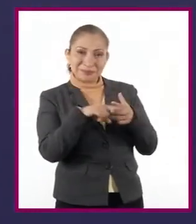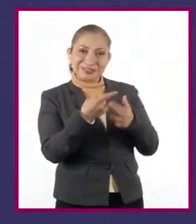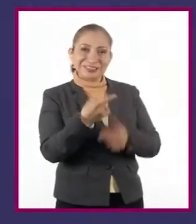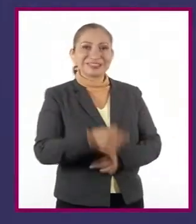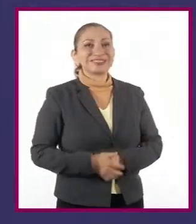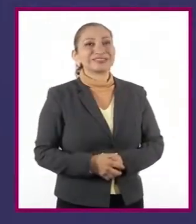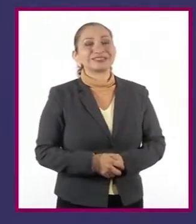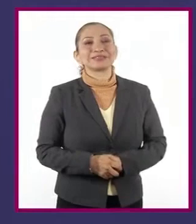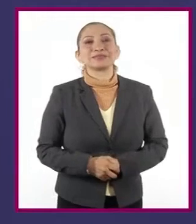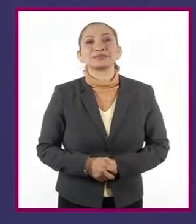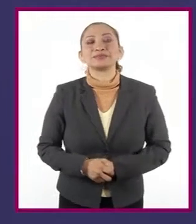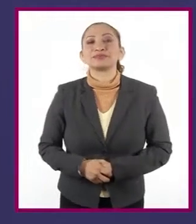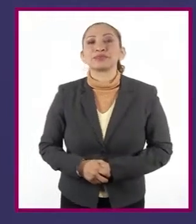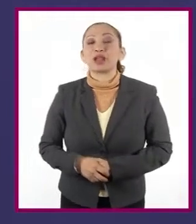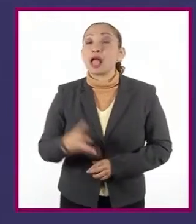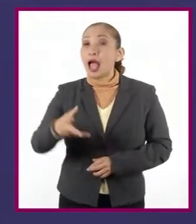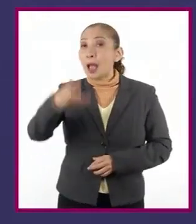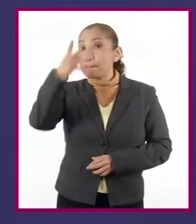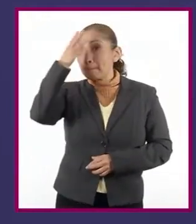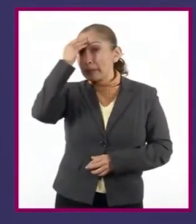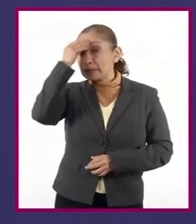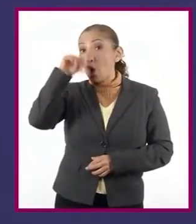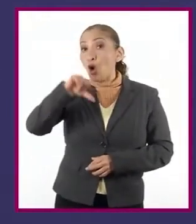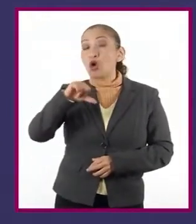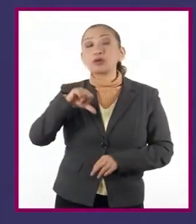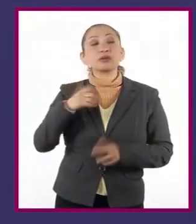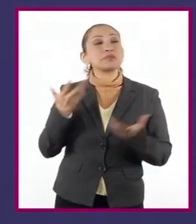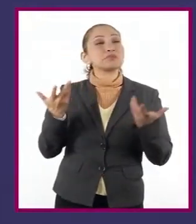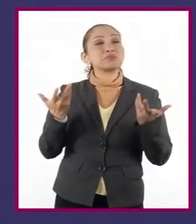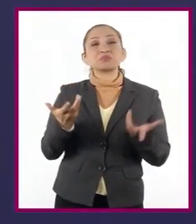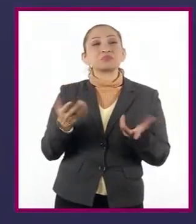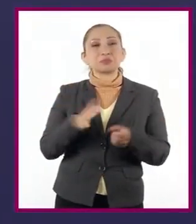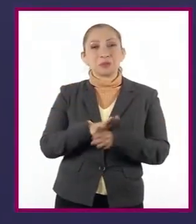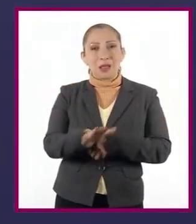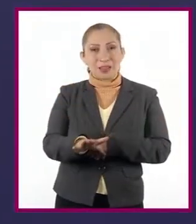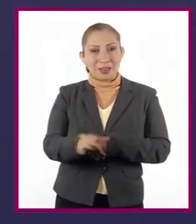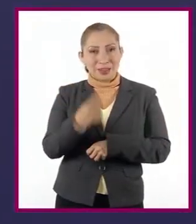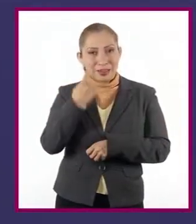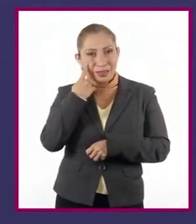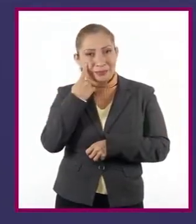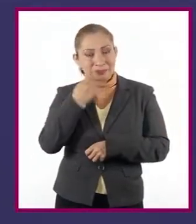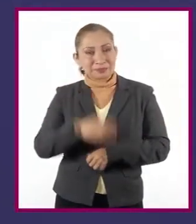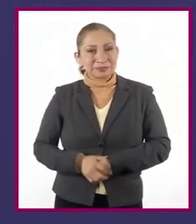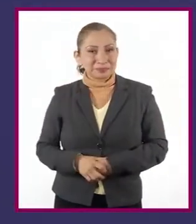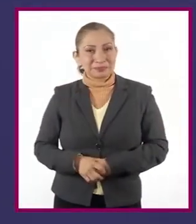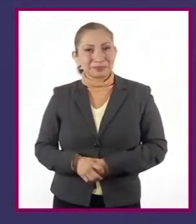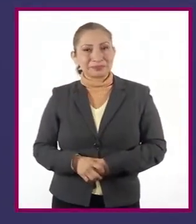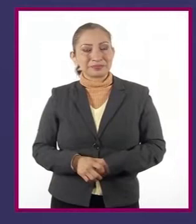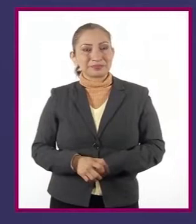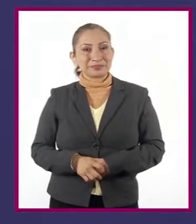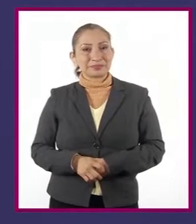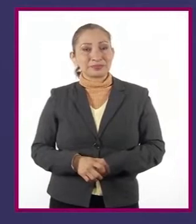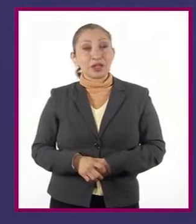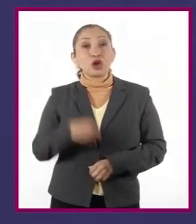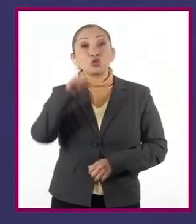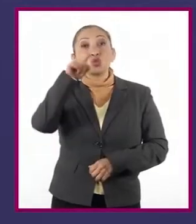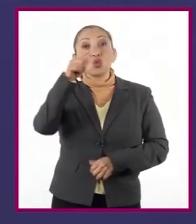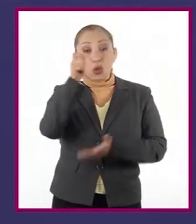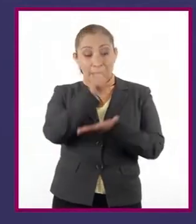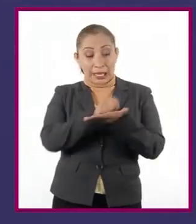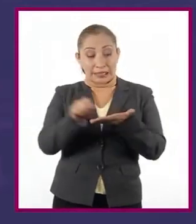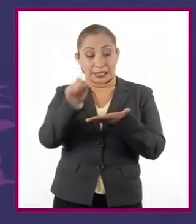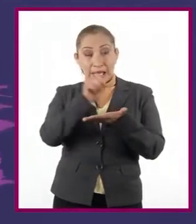vamos! Nuestro aprendizaje esperado en esta sesión es: escribe un